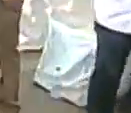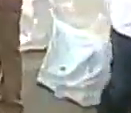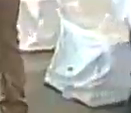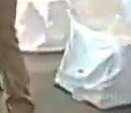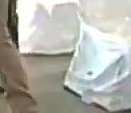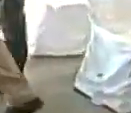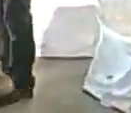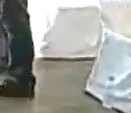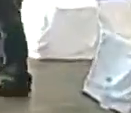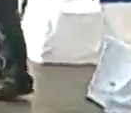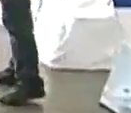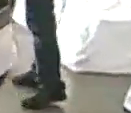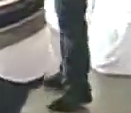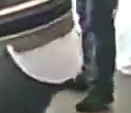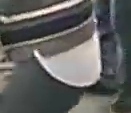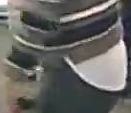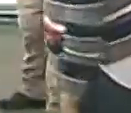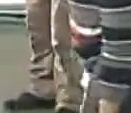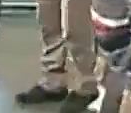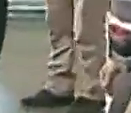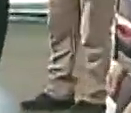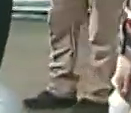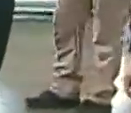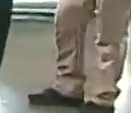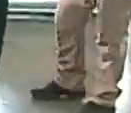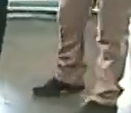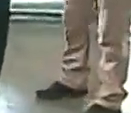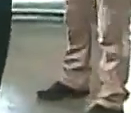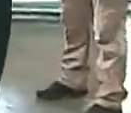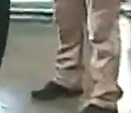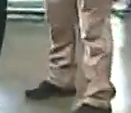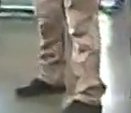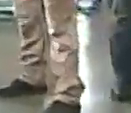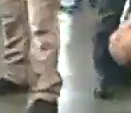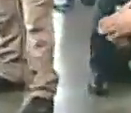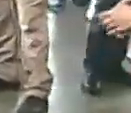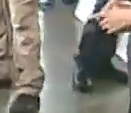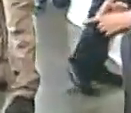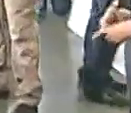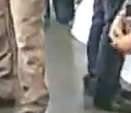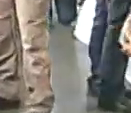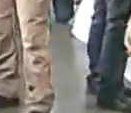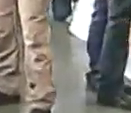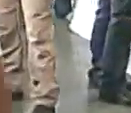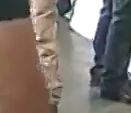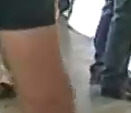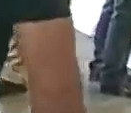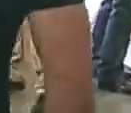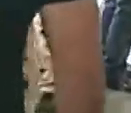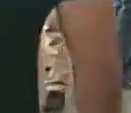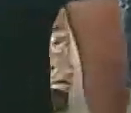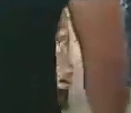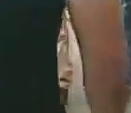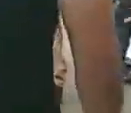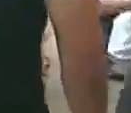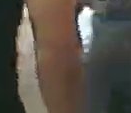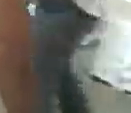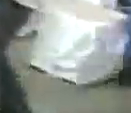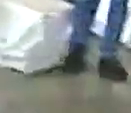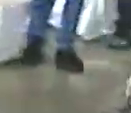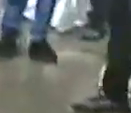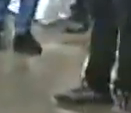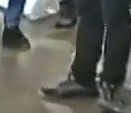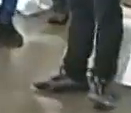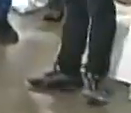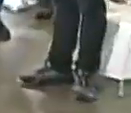buscar y empaquetarlo bonito, gourmet para degustar. Por eso aquí en Venezuela, para mi canto primordial, que viva el café del mundo